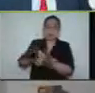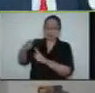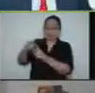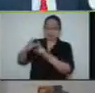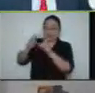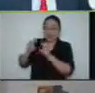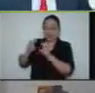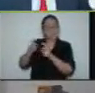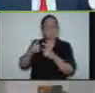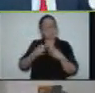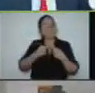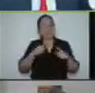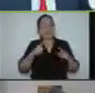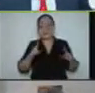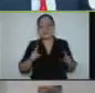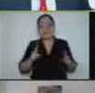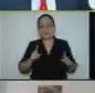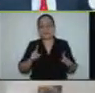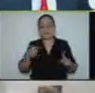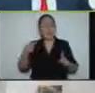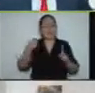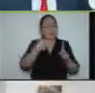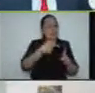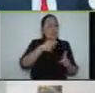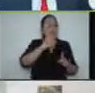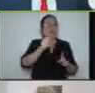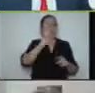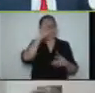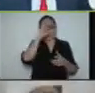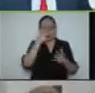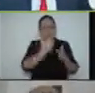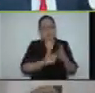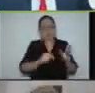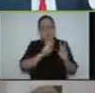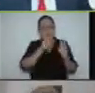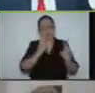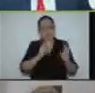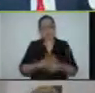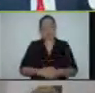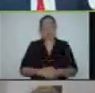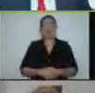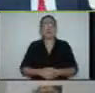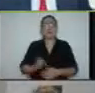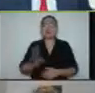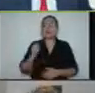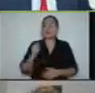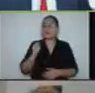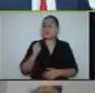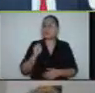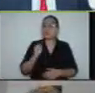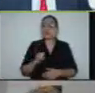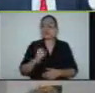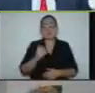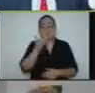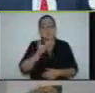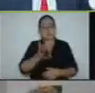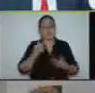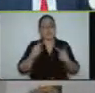litis se circunscribió a otro tipo de infracciones. Sí es cierto que la persona